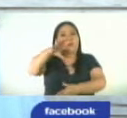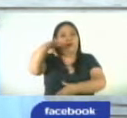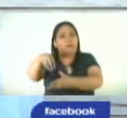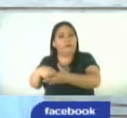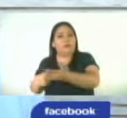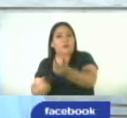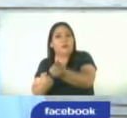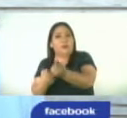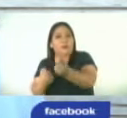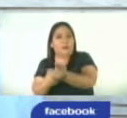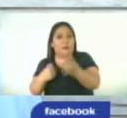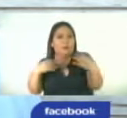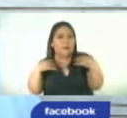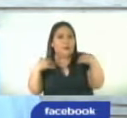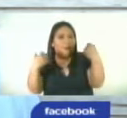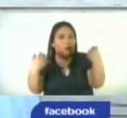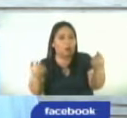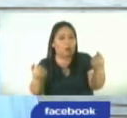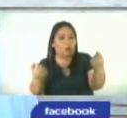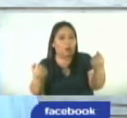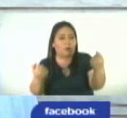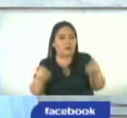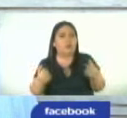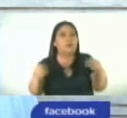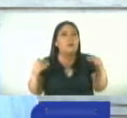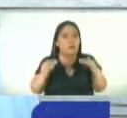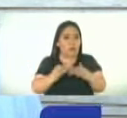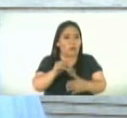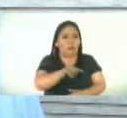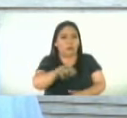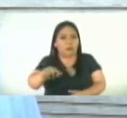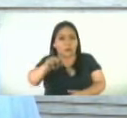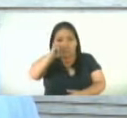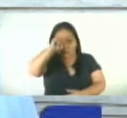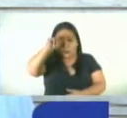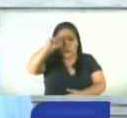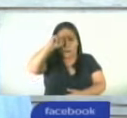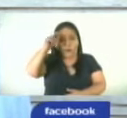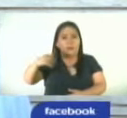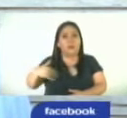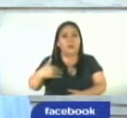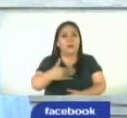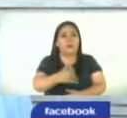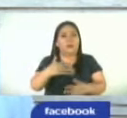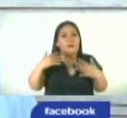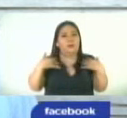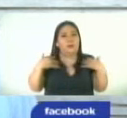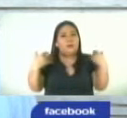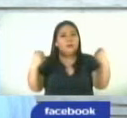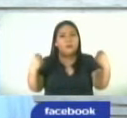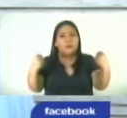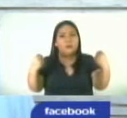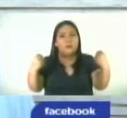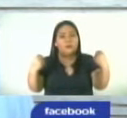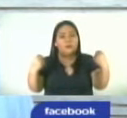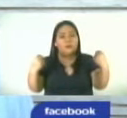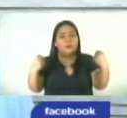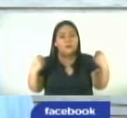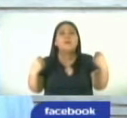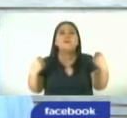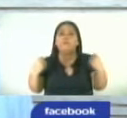Integrado de Salud. Hay que denotar que este es un trabajo pues, en el que el Ministerio de Salud es el ente rector. Se